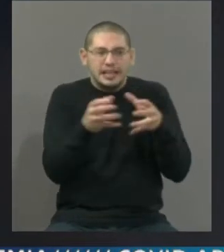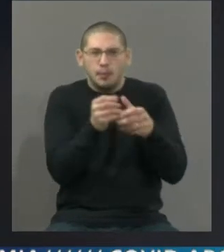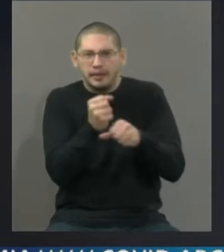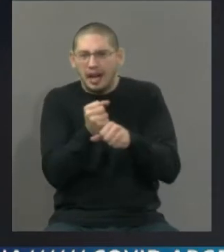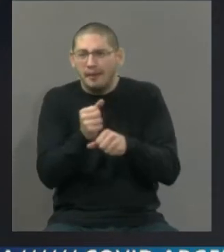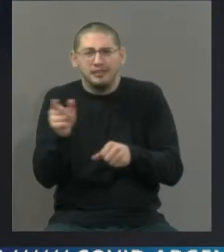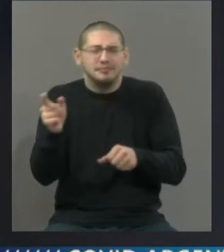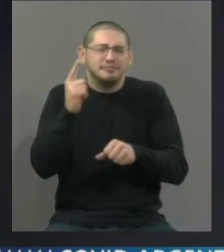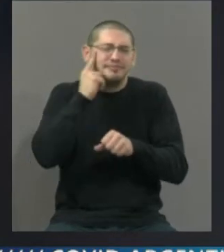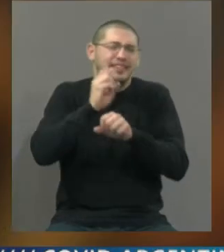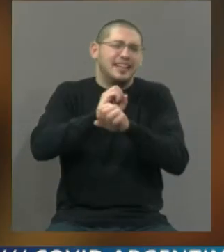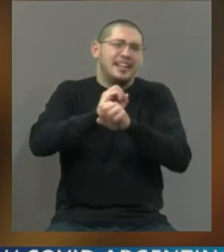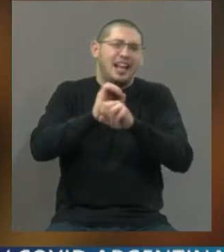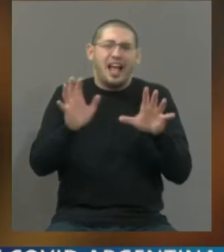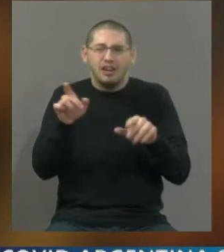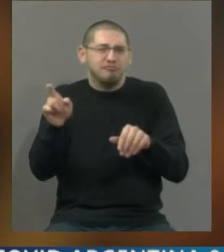tenía clarísimo. Claro.